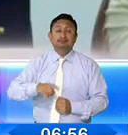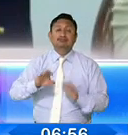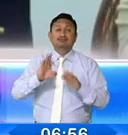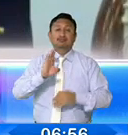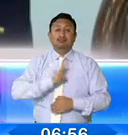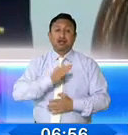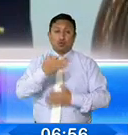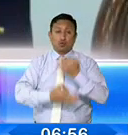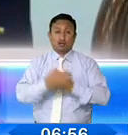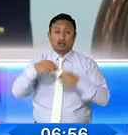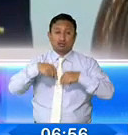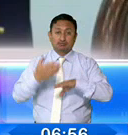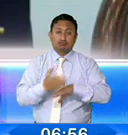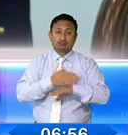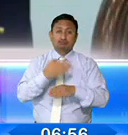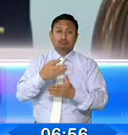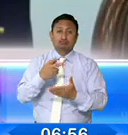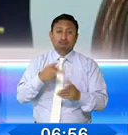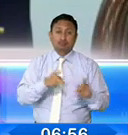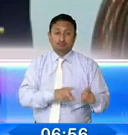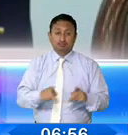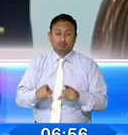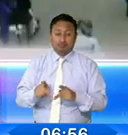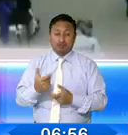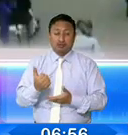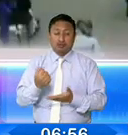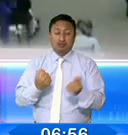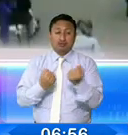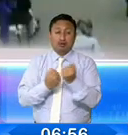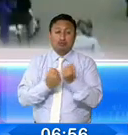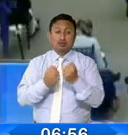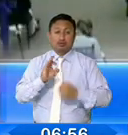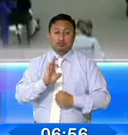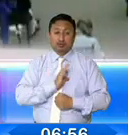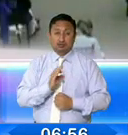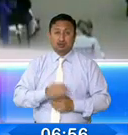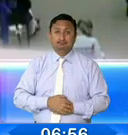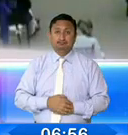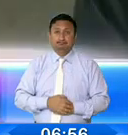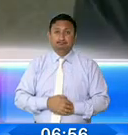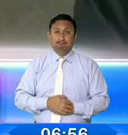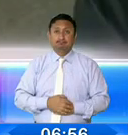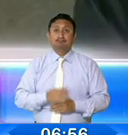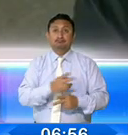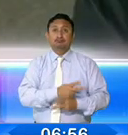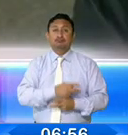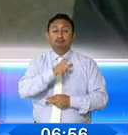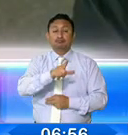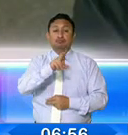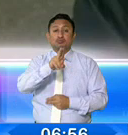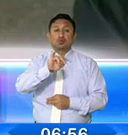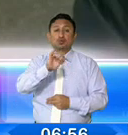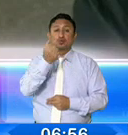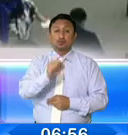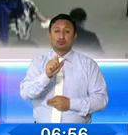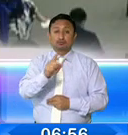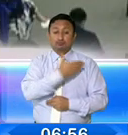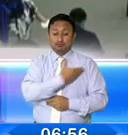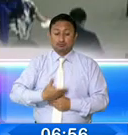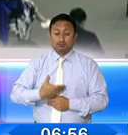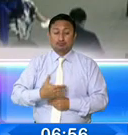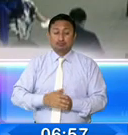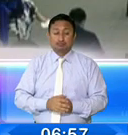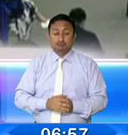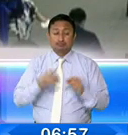con el apoyo de las áreas técnicas. Al inicio de la sesión, el consejero Luis Verde Soto pidió a la presidenta que retire el